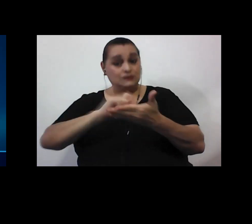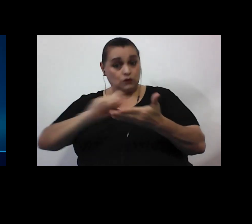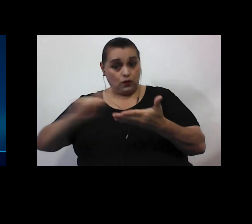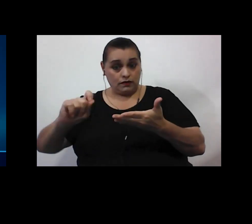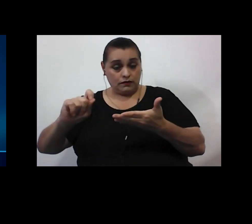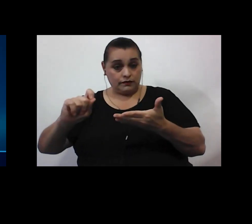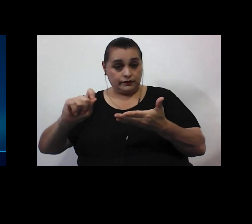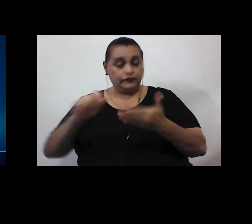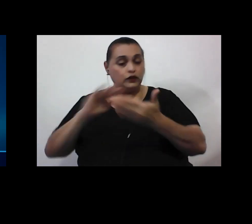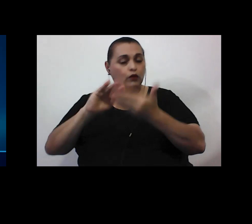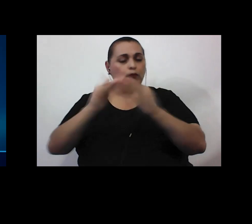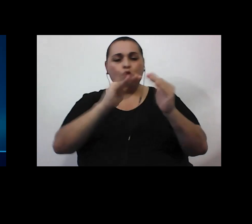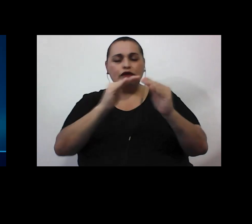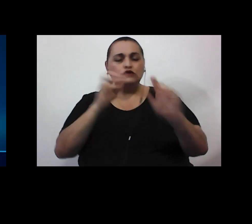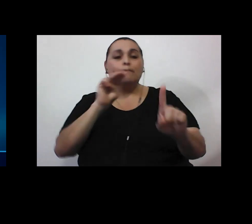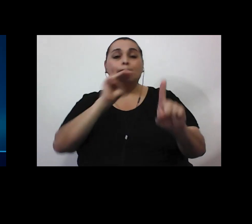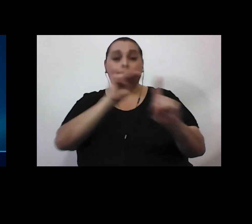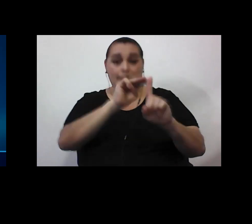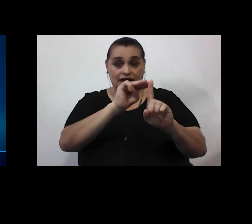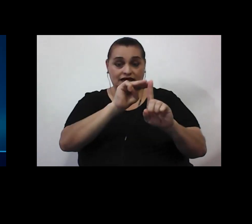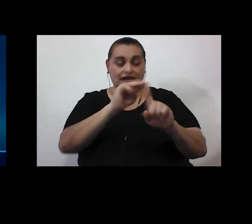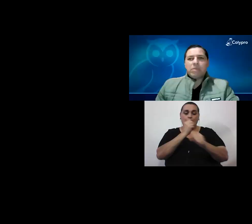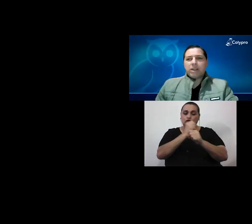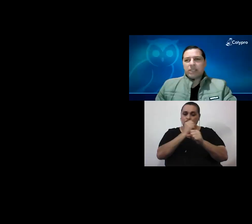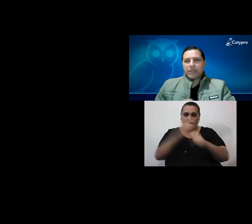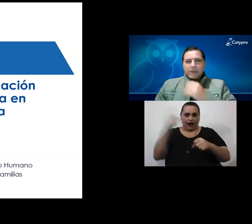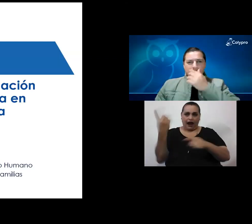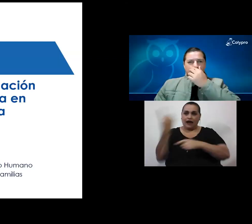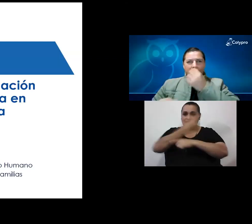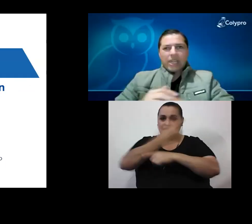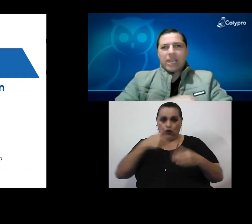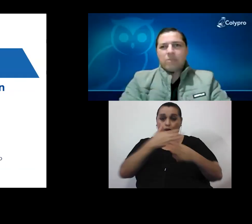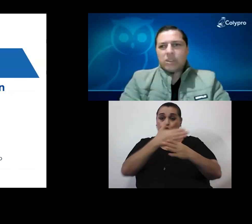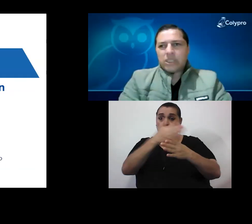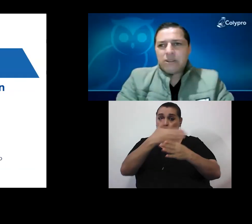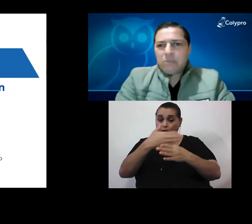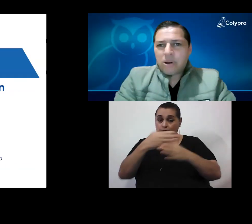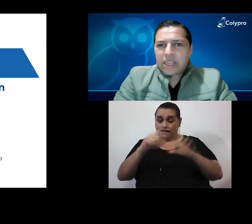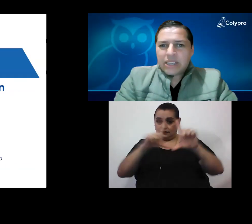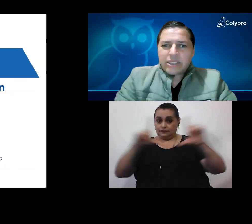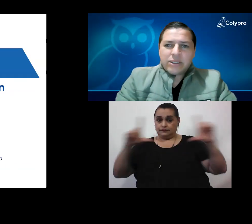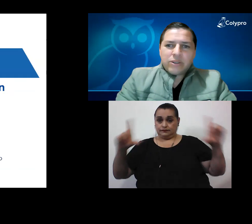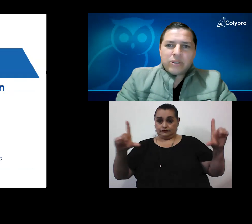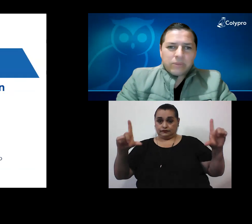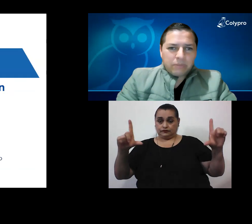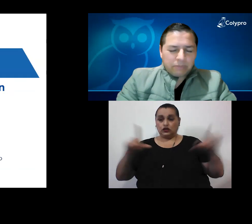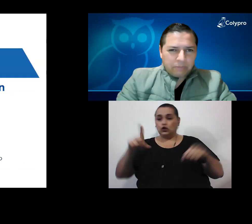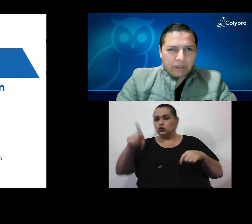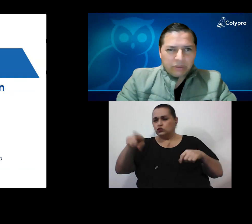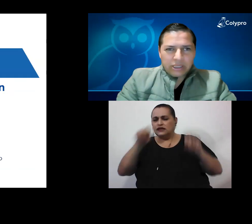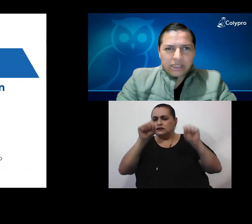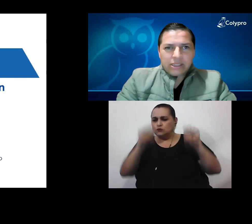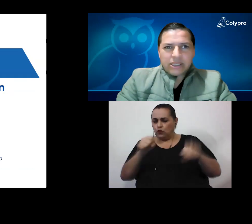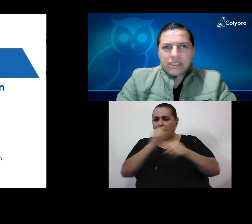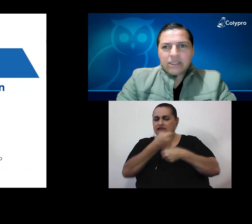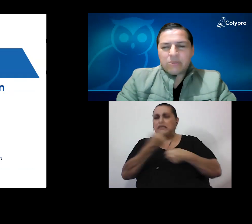la población meta con la que vamos a trabajar hoy. Voy a compartir la diapositiva, pueden ir haciendo